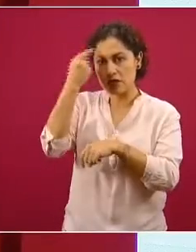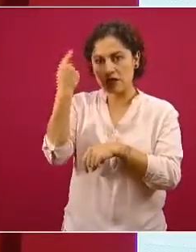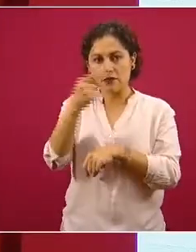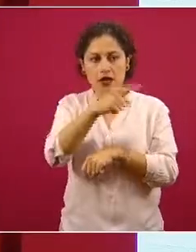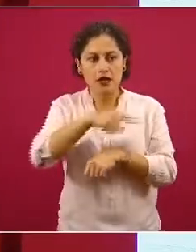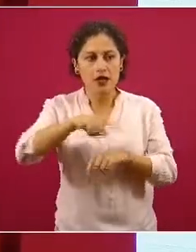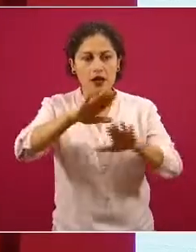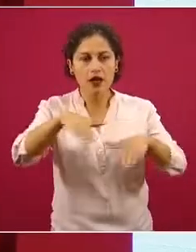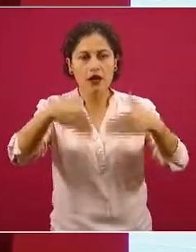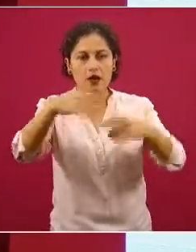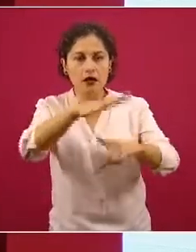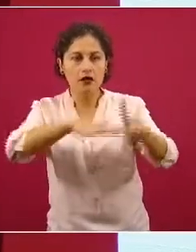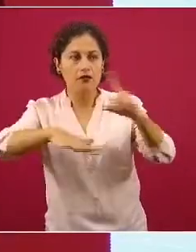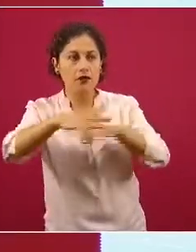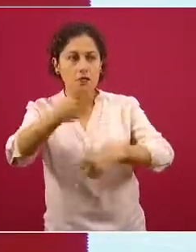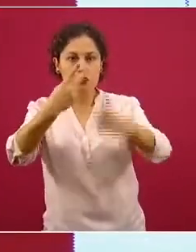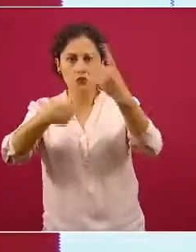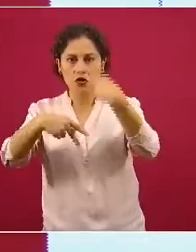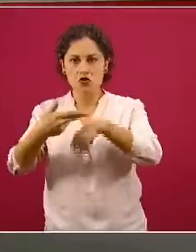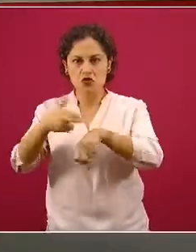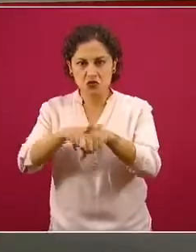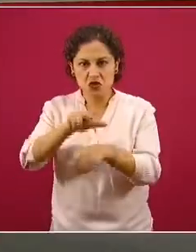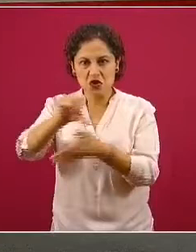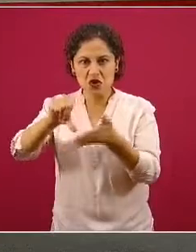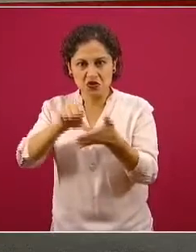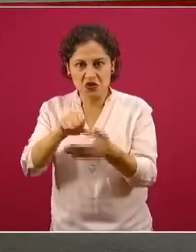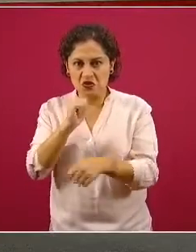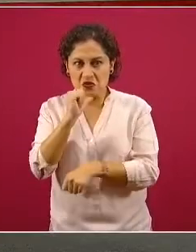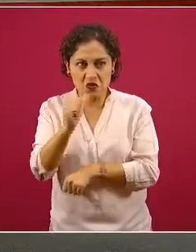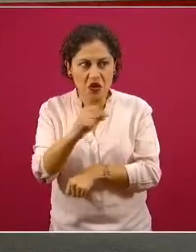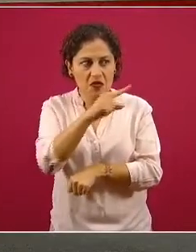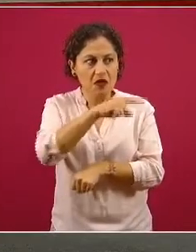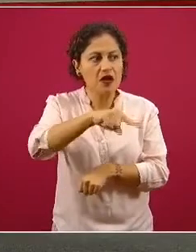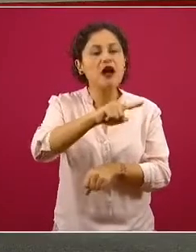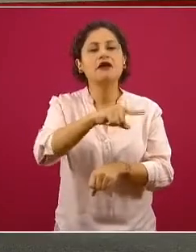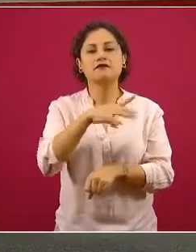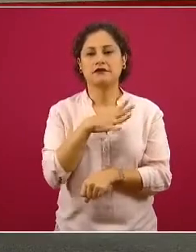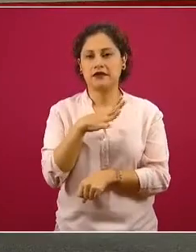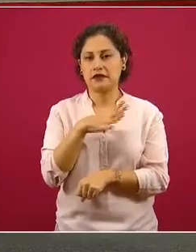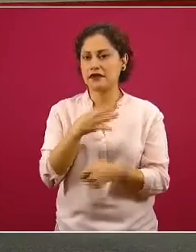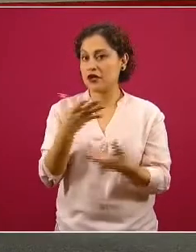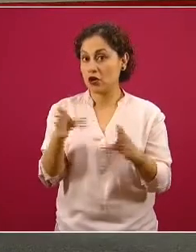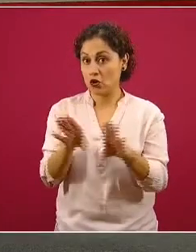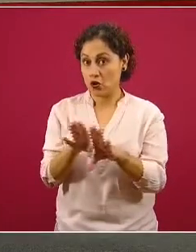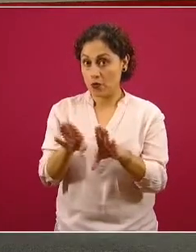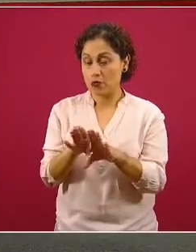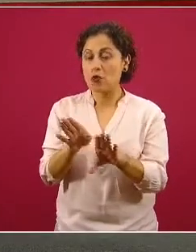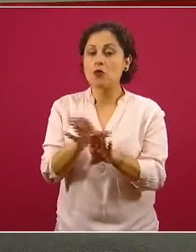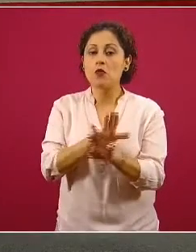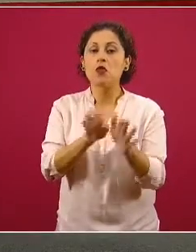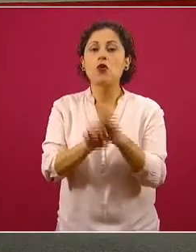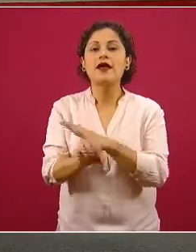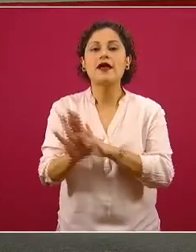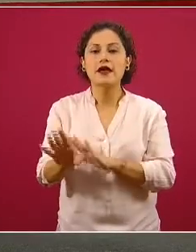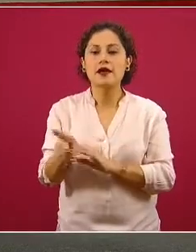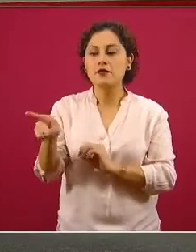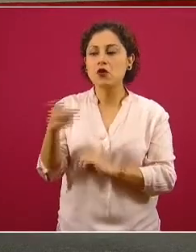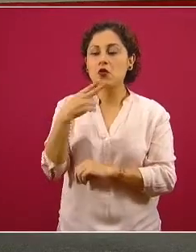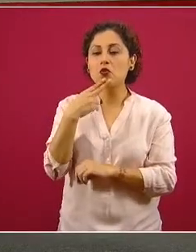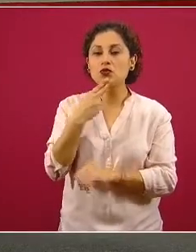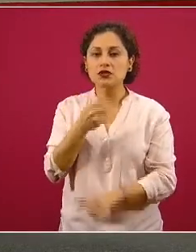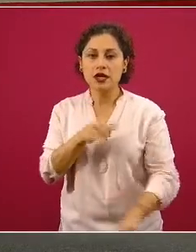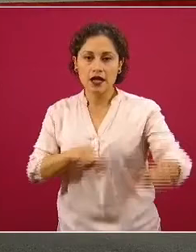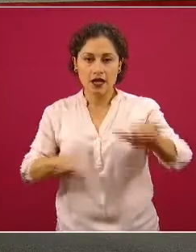un médico y un paciente en un consultorio. Por ejemplo, la vigilancia basada en laboratorio.